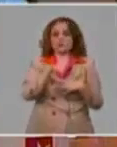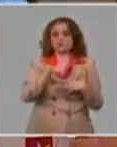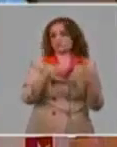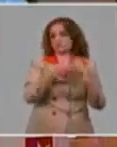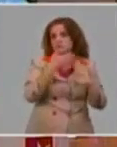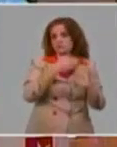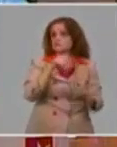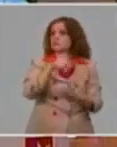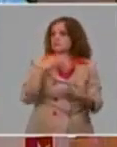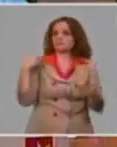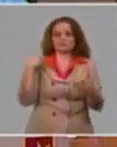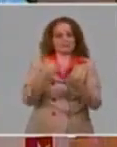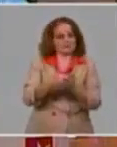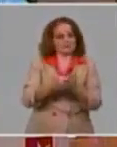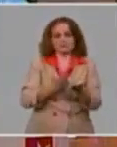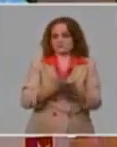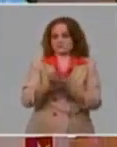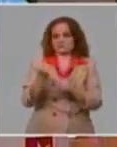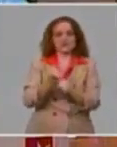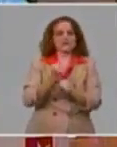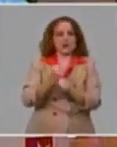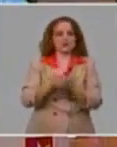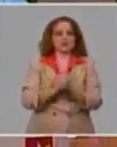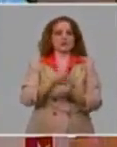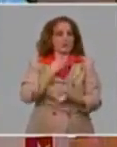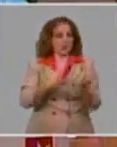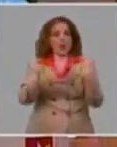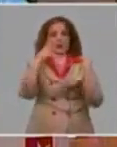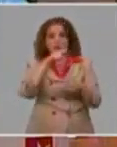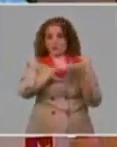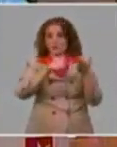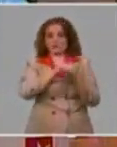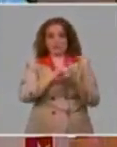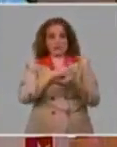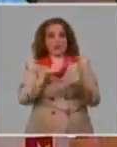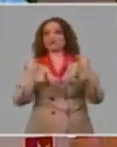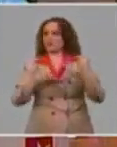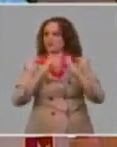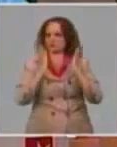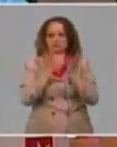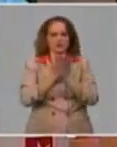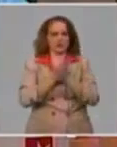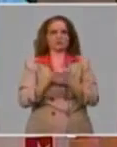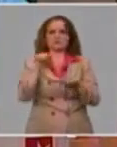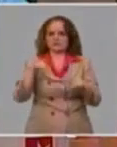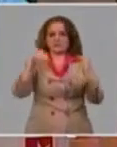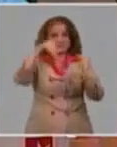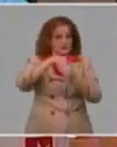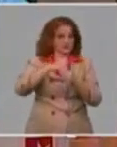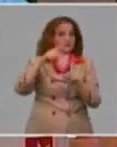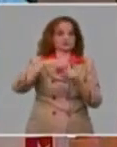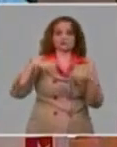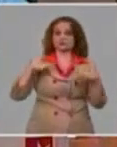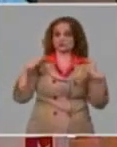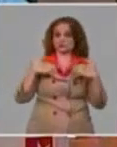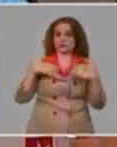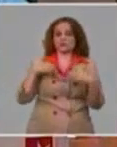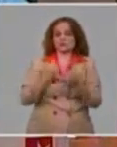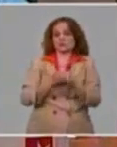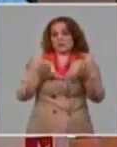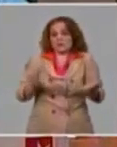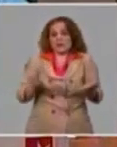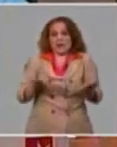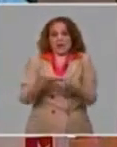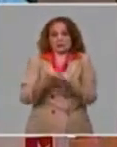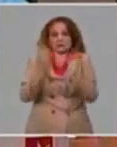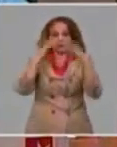primer trimestre del año en habitaciones, se concluyeron. Y es importante porque ahora le hacemos una puesta en marcha un poquito